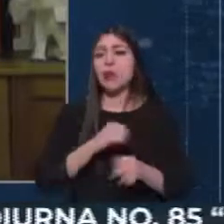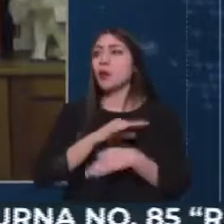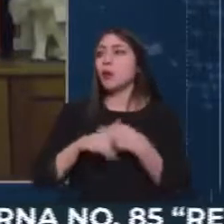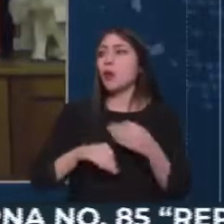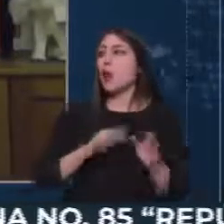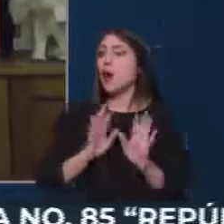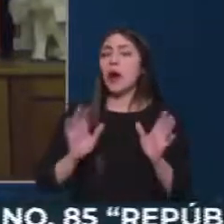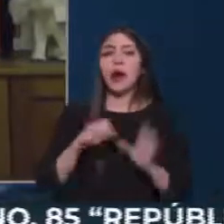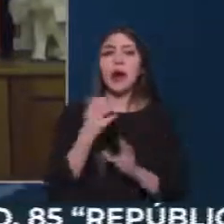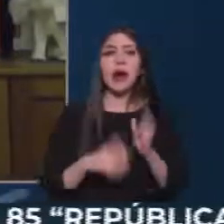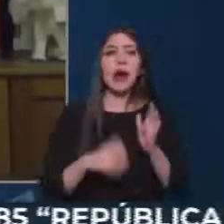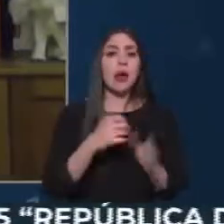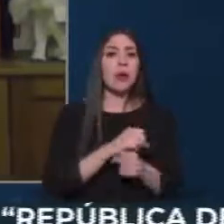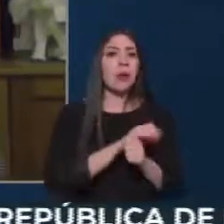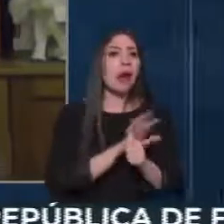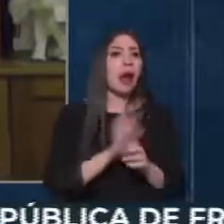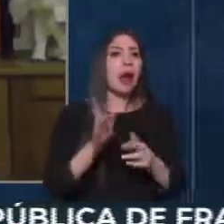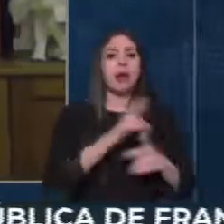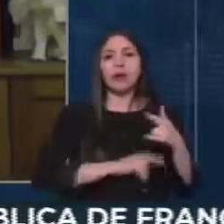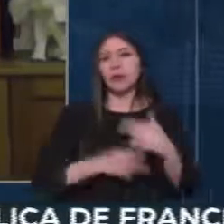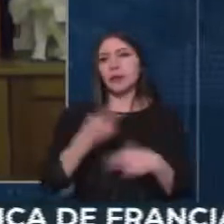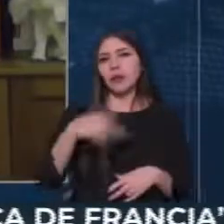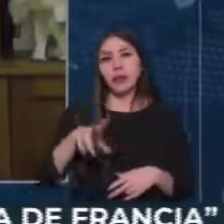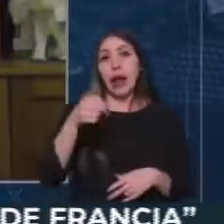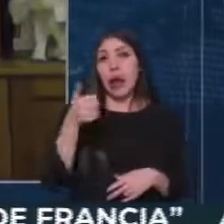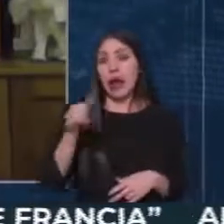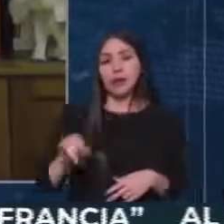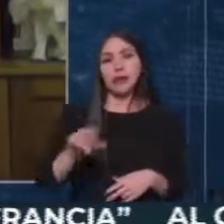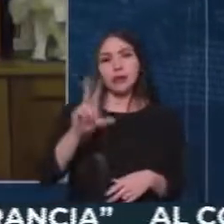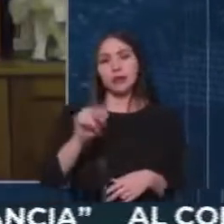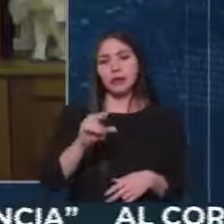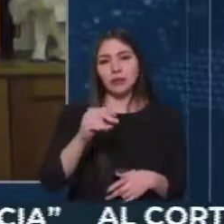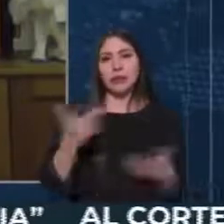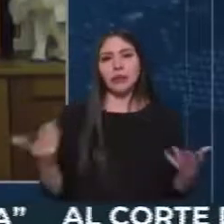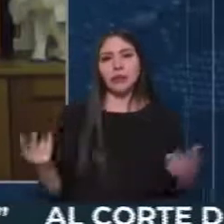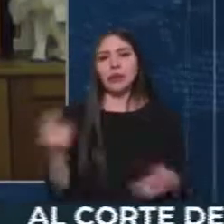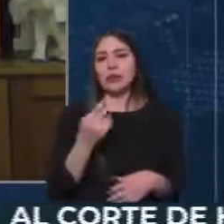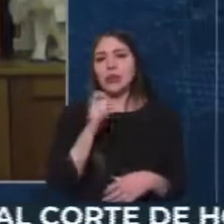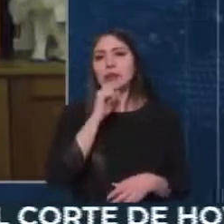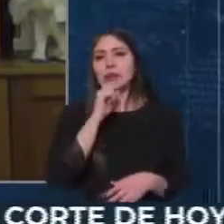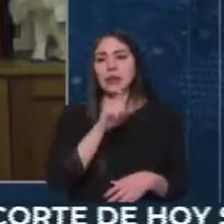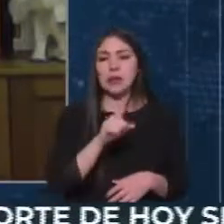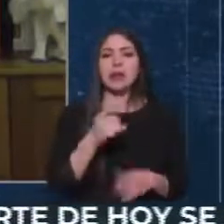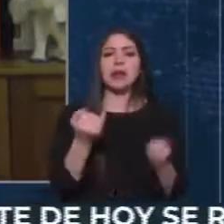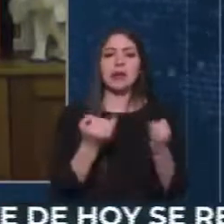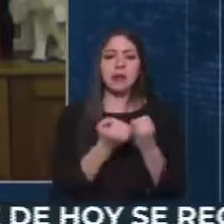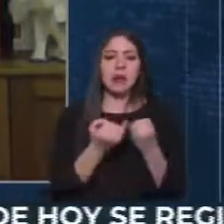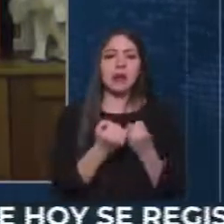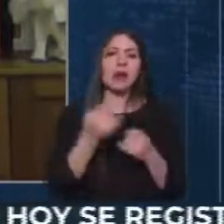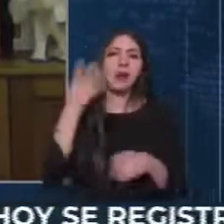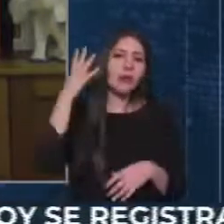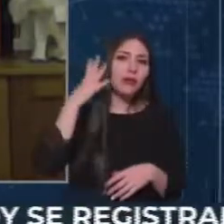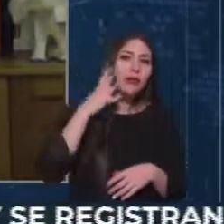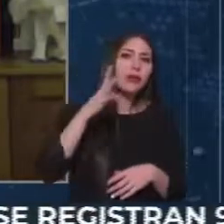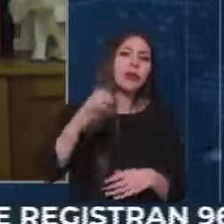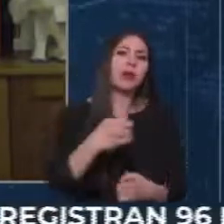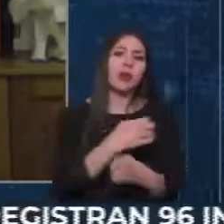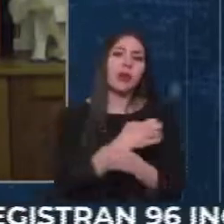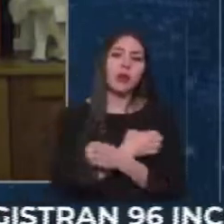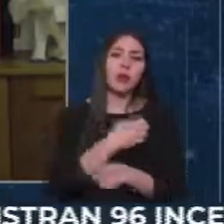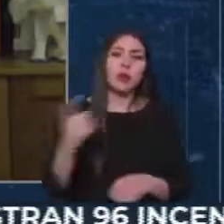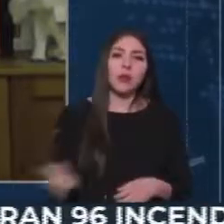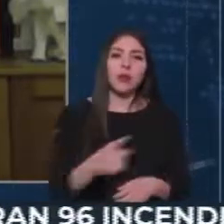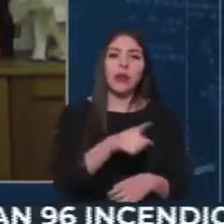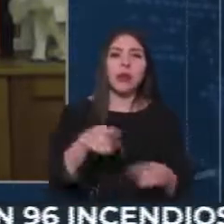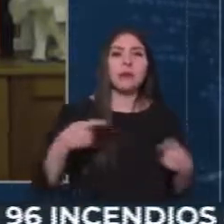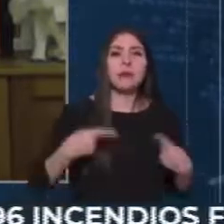acabó la pandemia, ¿no? Ya se diluyó, cuando no fue así. Entonces tiene que venir acompañado de pedagogía larga, duradera, para que la gente